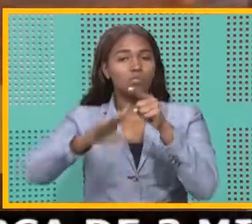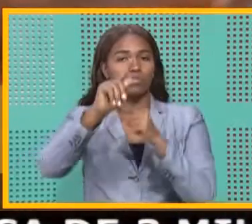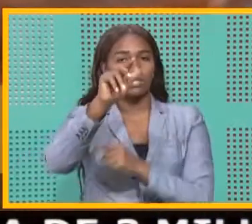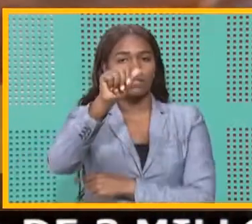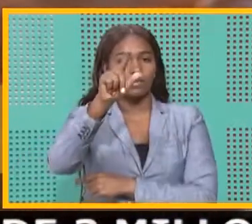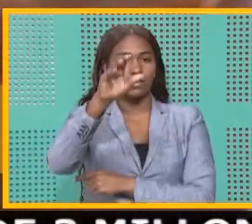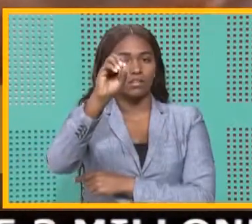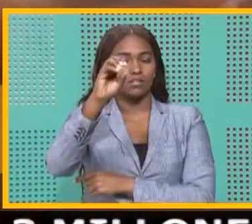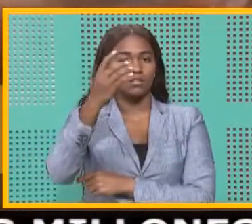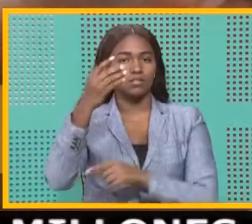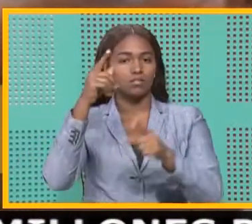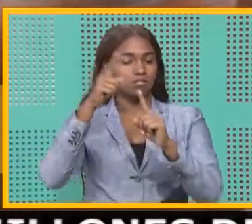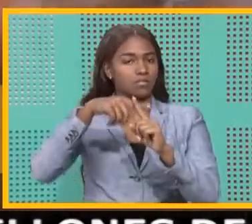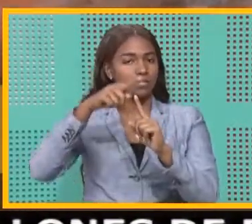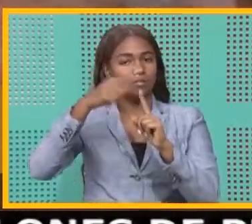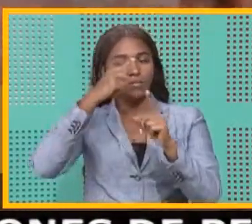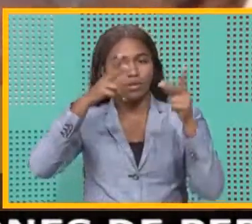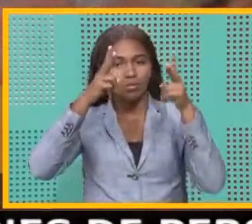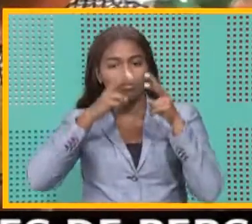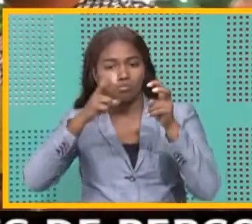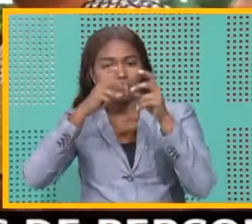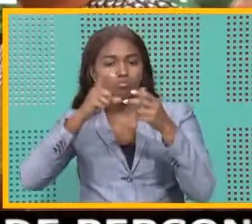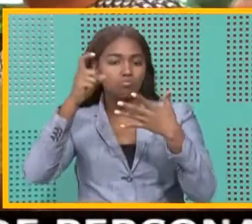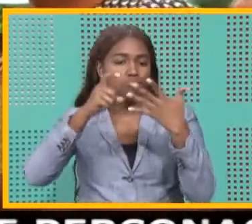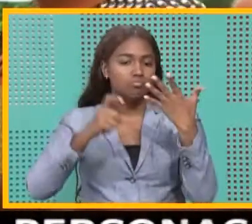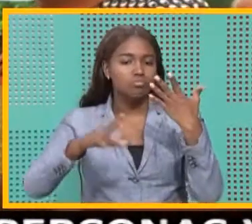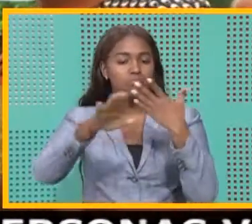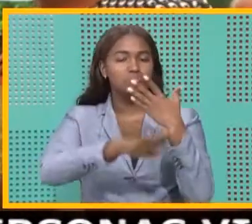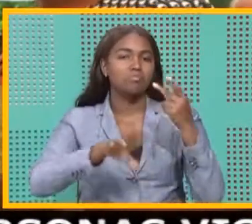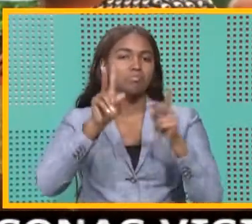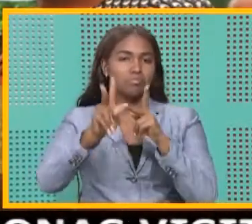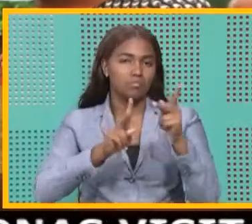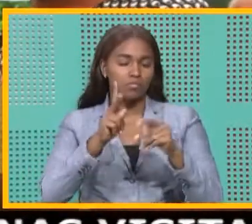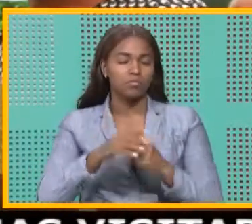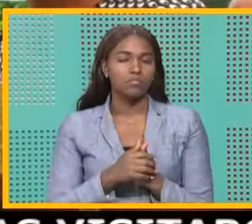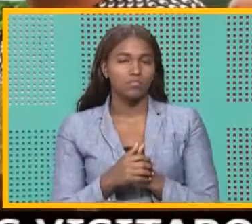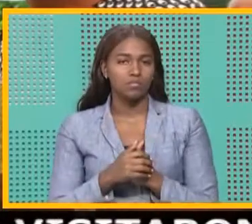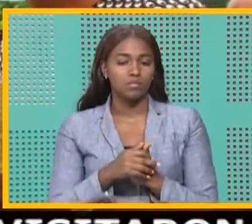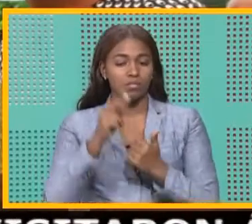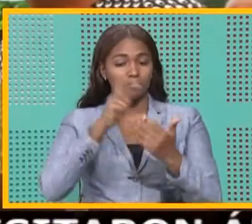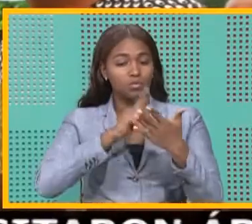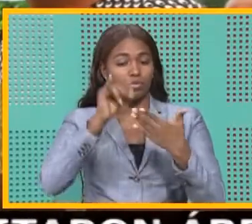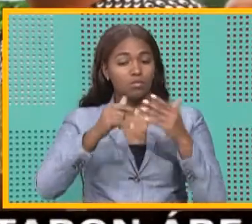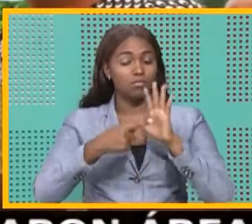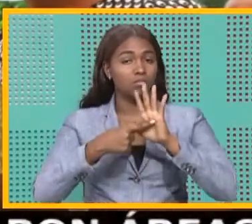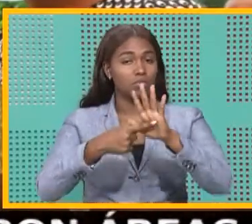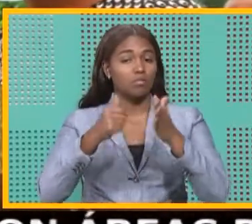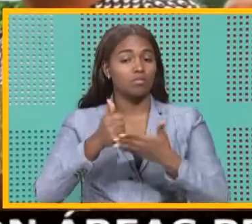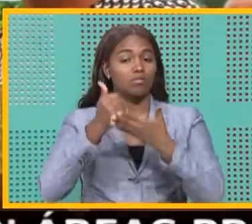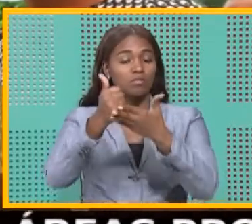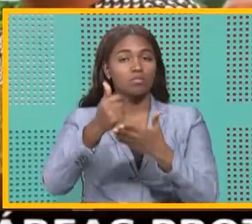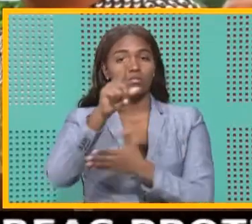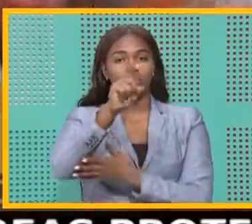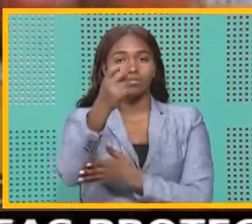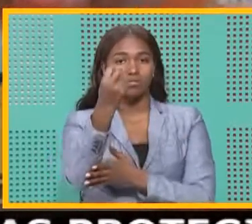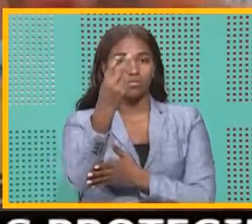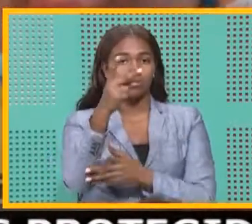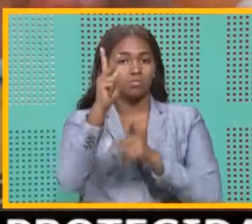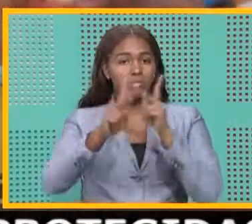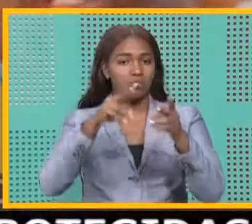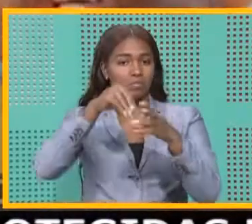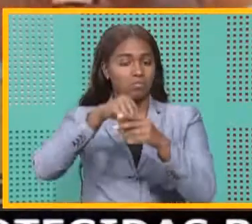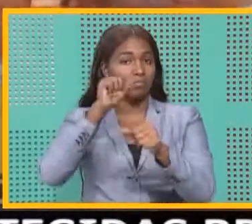San Cristóbal para escuchar las necesidades de los productores. El proyecto presentado beneficia a 112